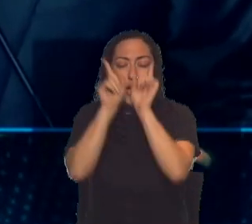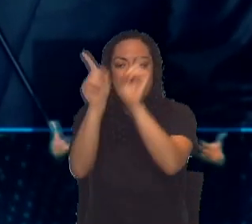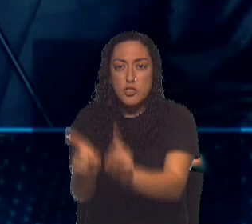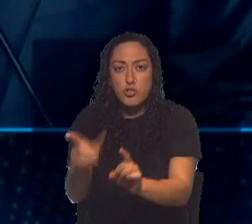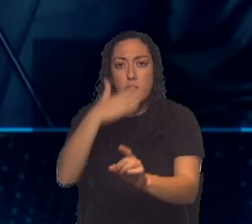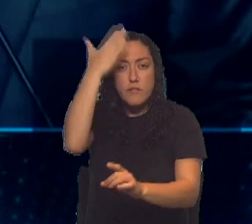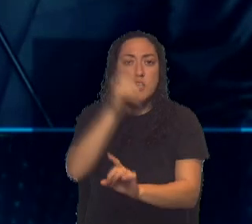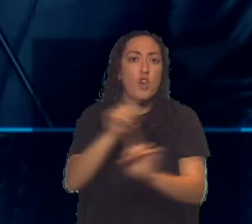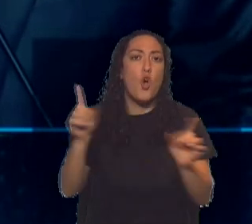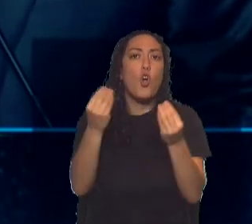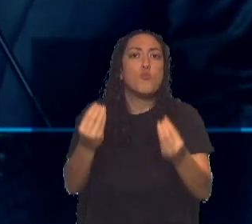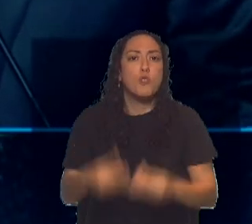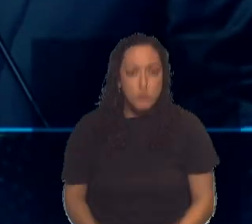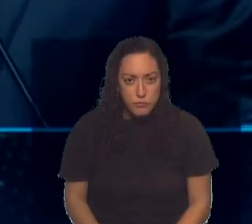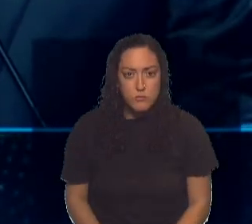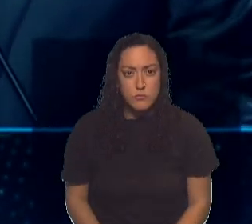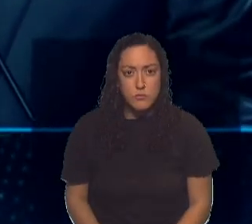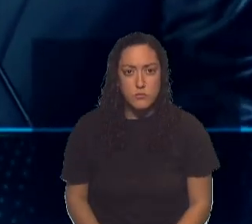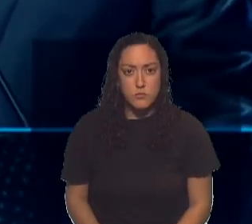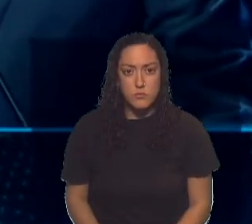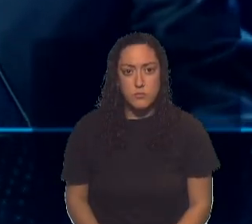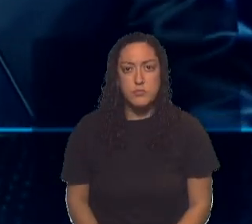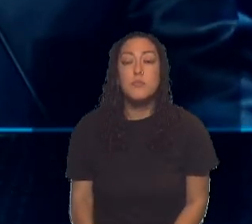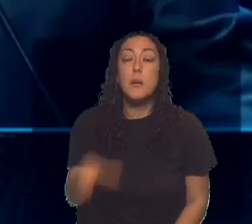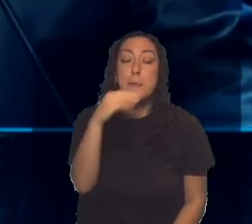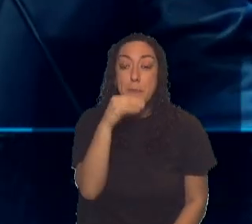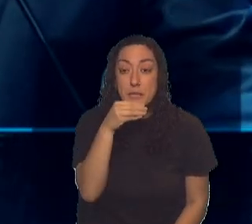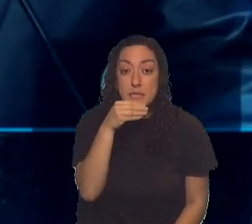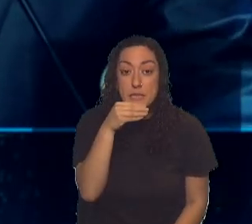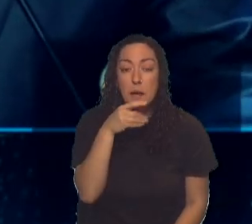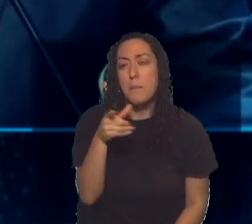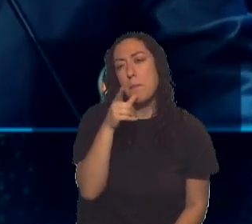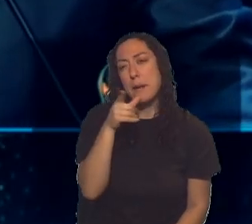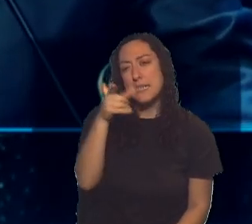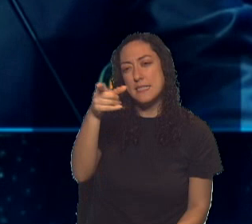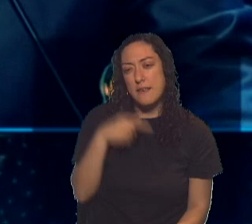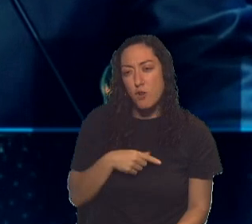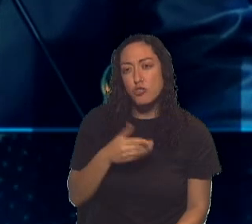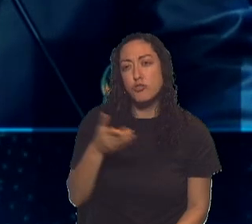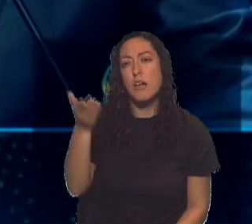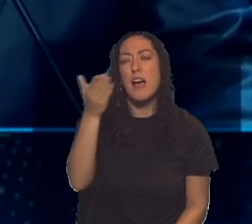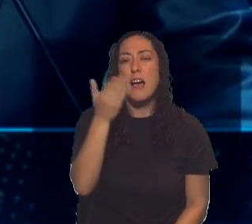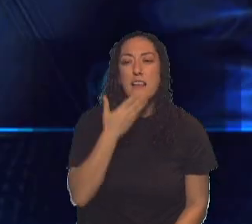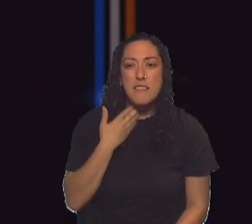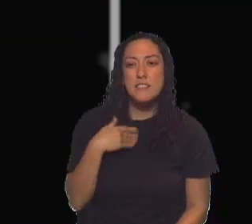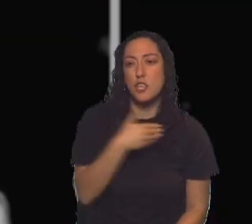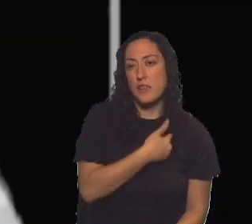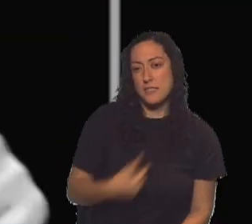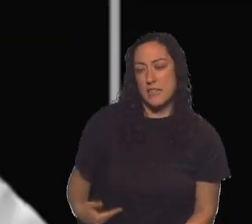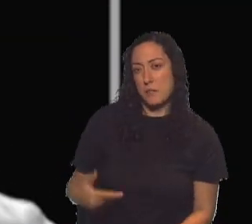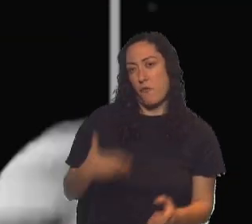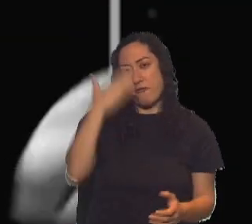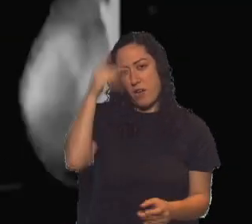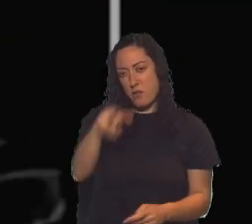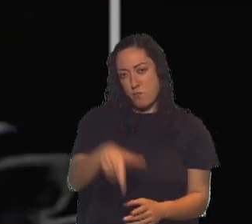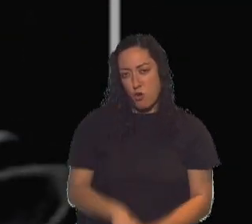esa afección masa parece que tu Adicción al estatismo te hace mal es decir